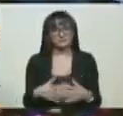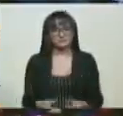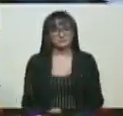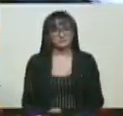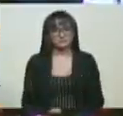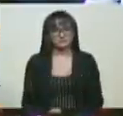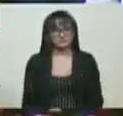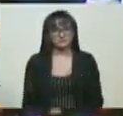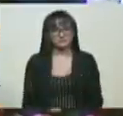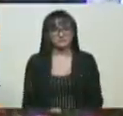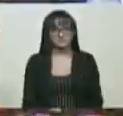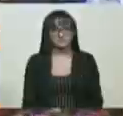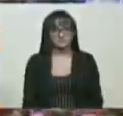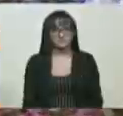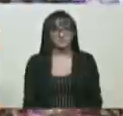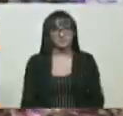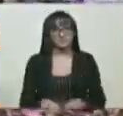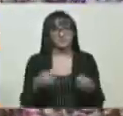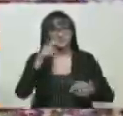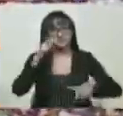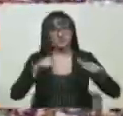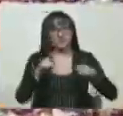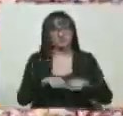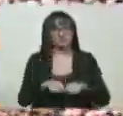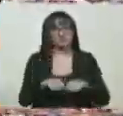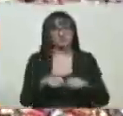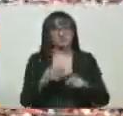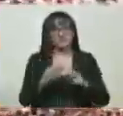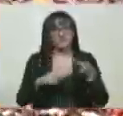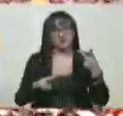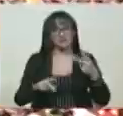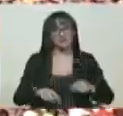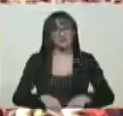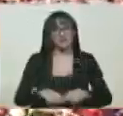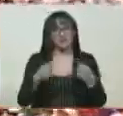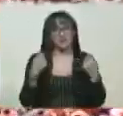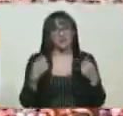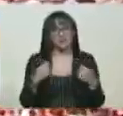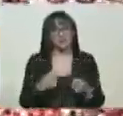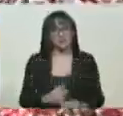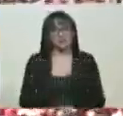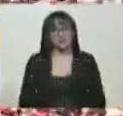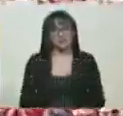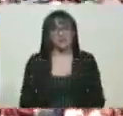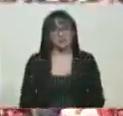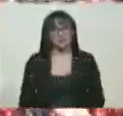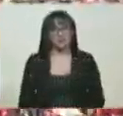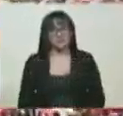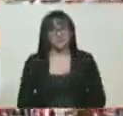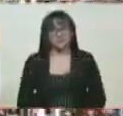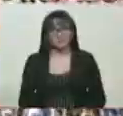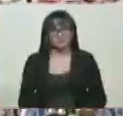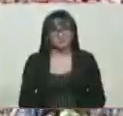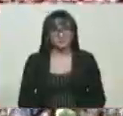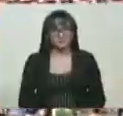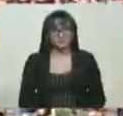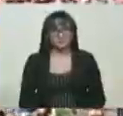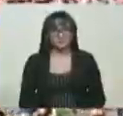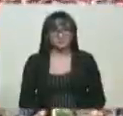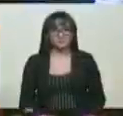y de los traidores que van a aplaudir los